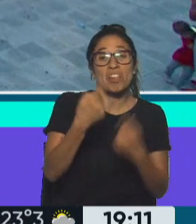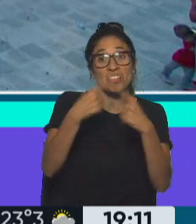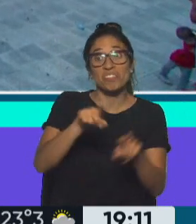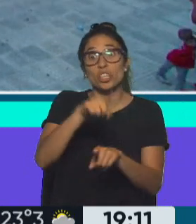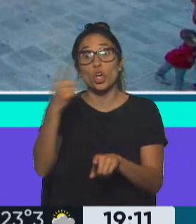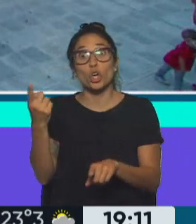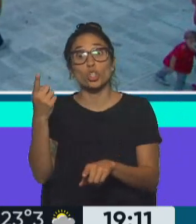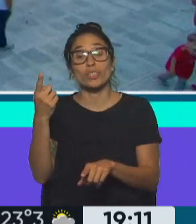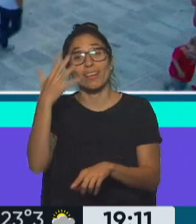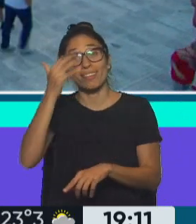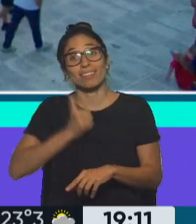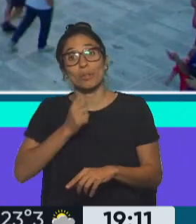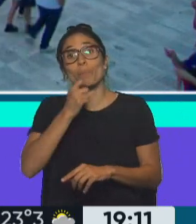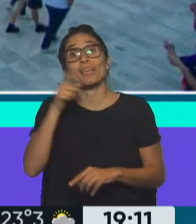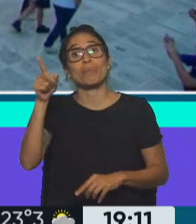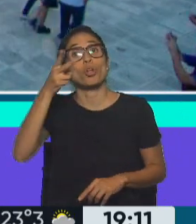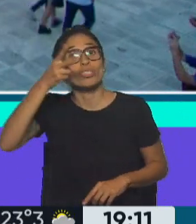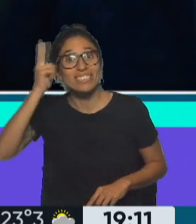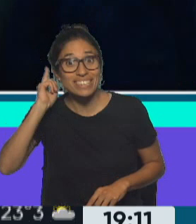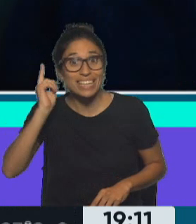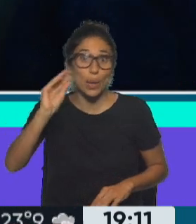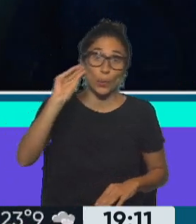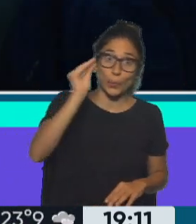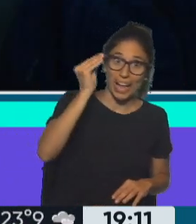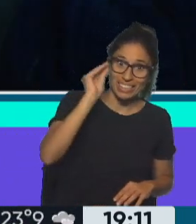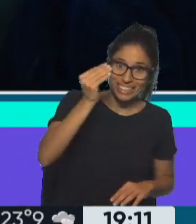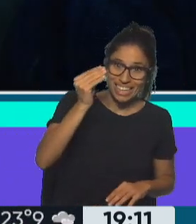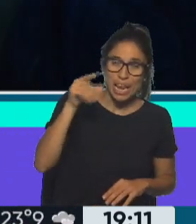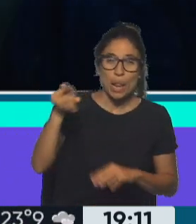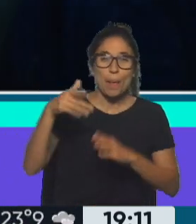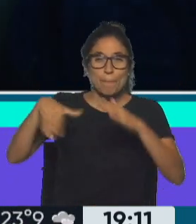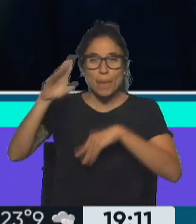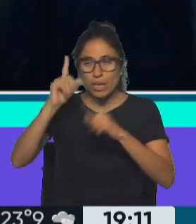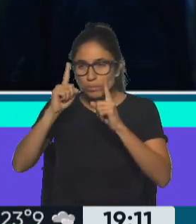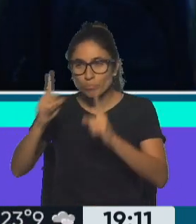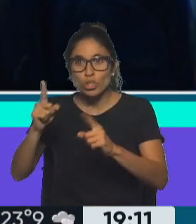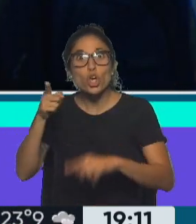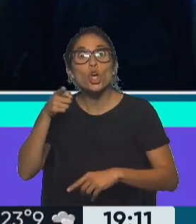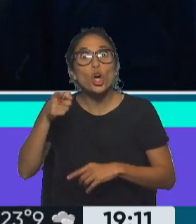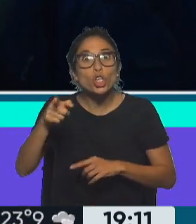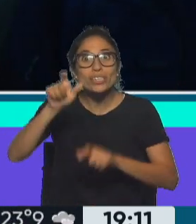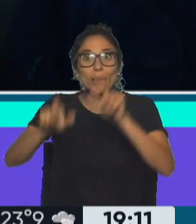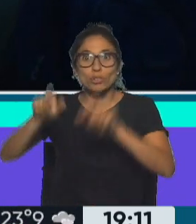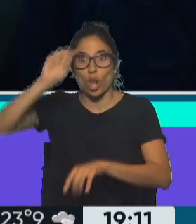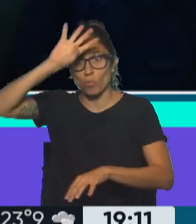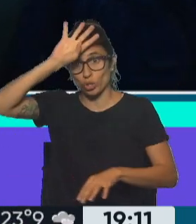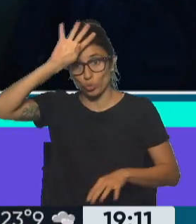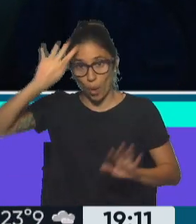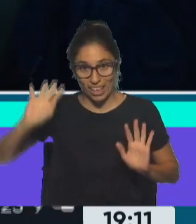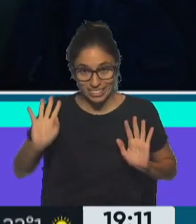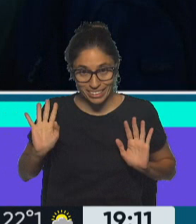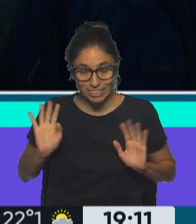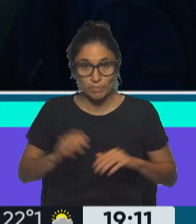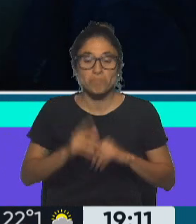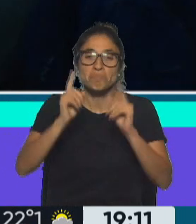la de chilena y la brasileña, se habían ensañado específicamente contra las personas homosexuales, del mismo modo que también contra la